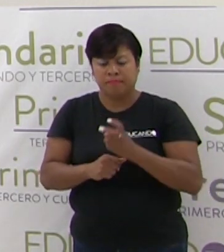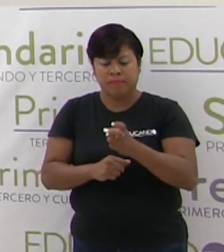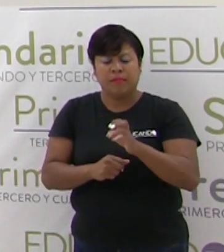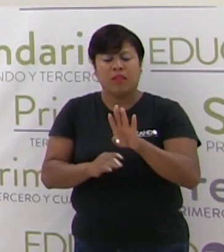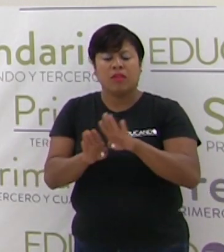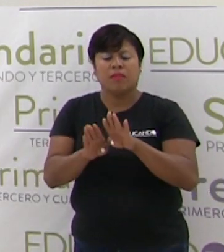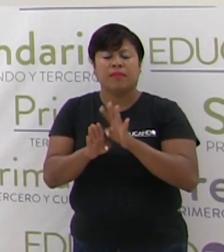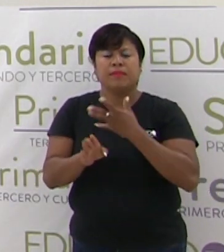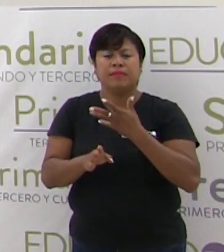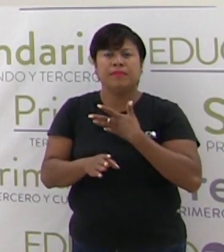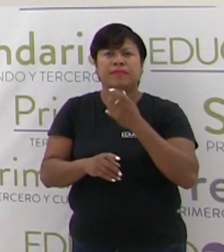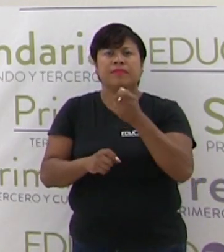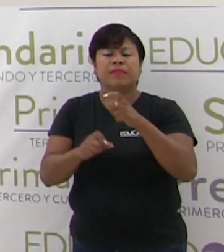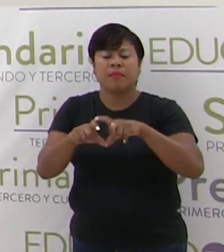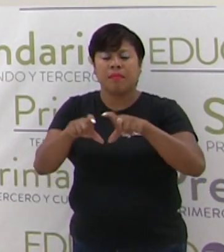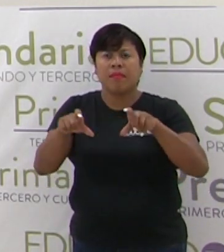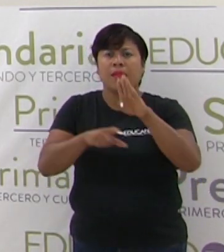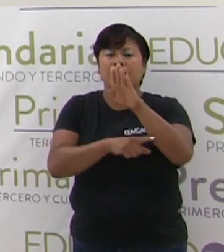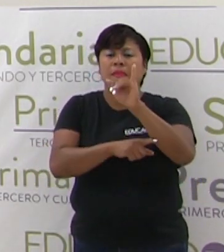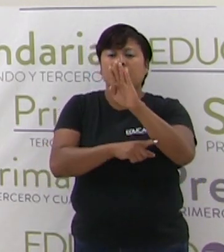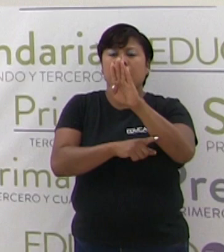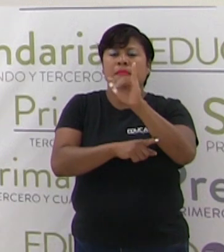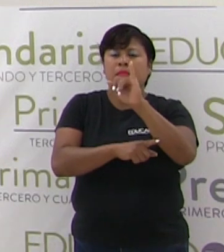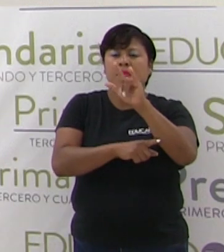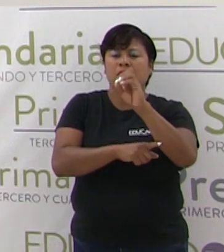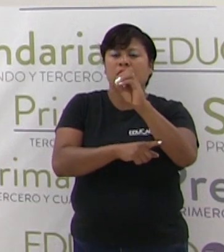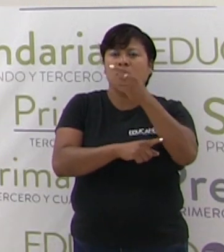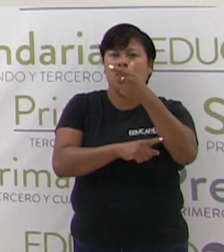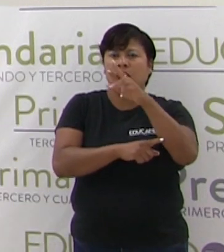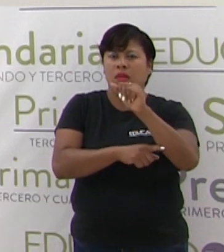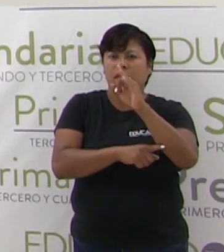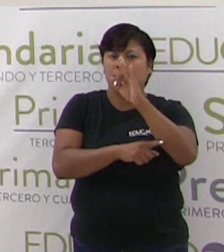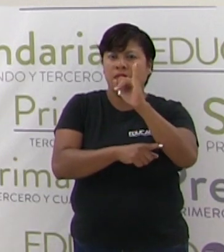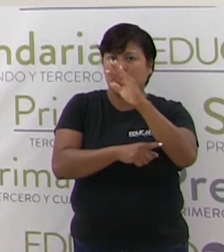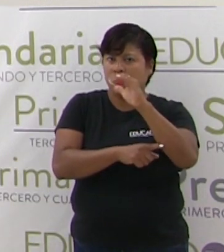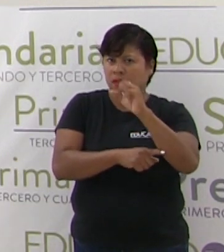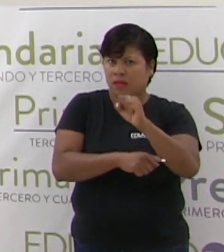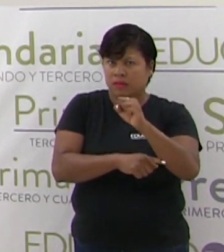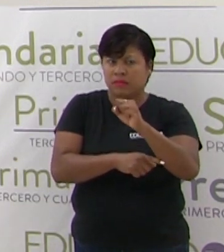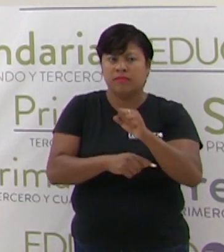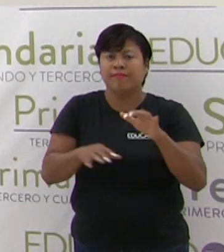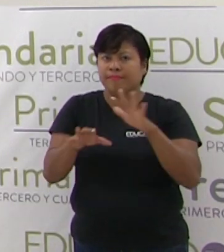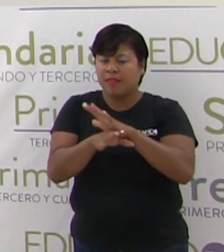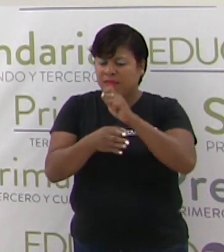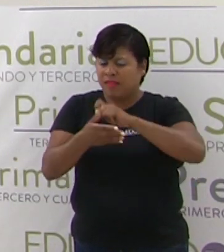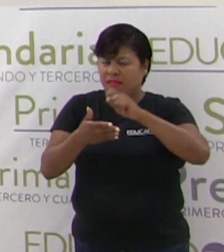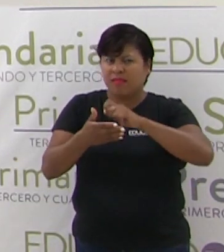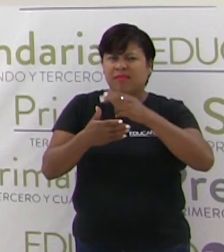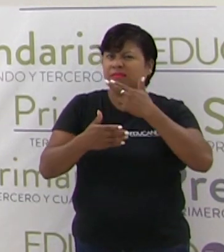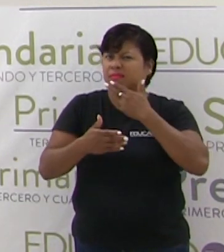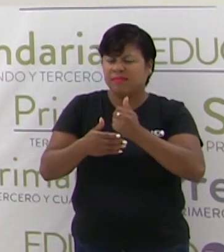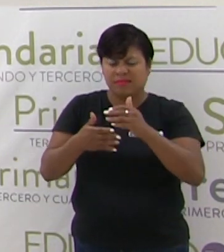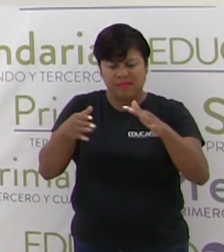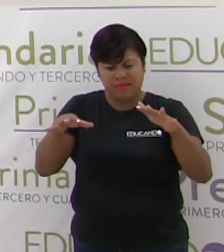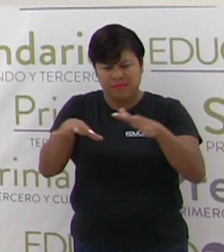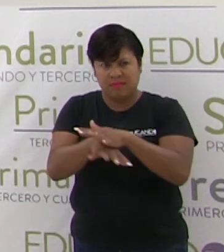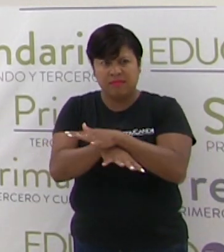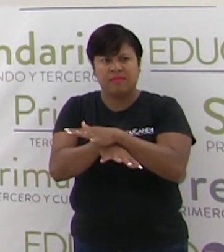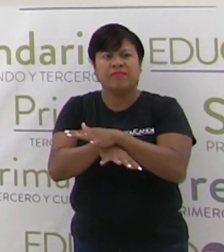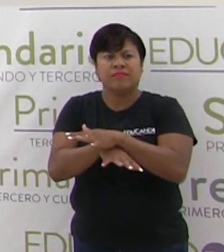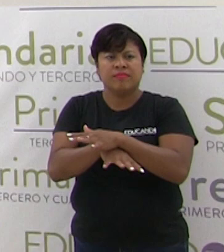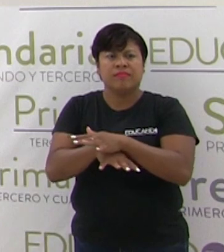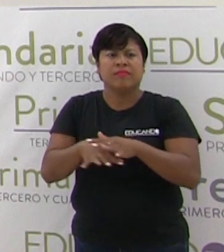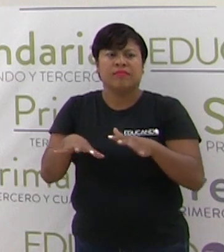que siempre vemos son las fichas, ¿qué? Bibliográficas, ¿verdad? Voy a cambiar de plumón porque ya se está acabando y